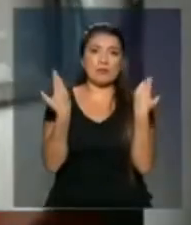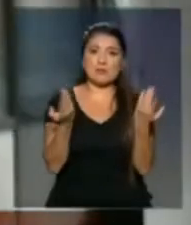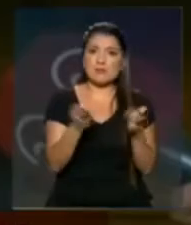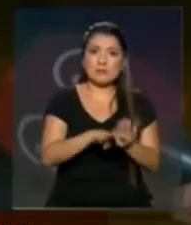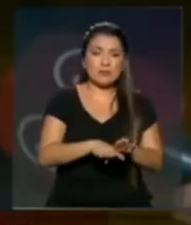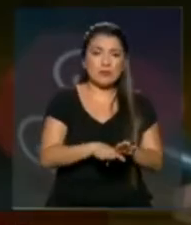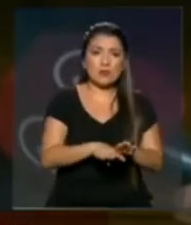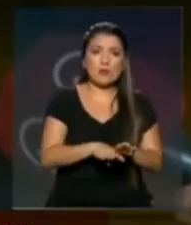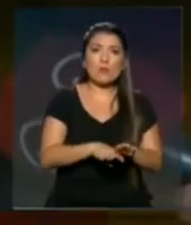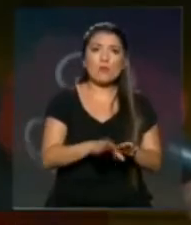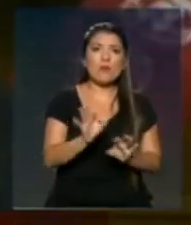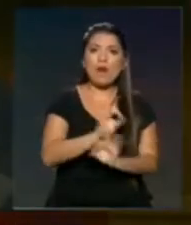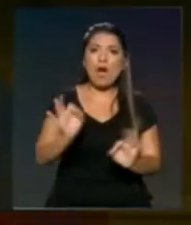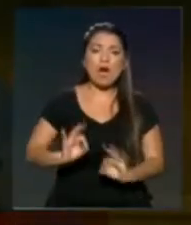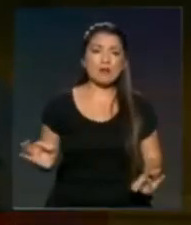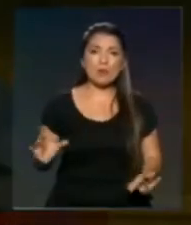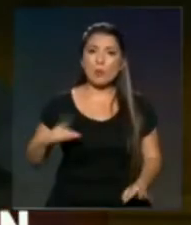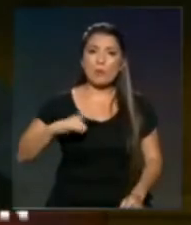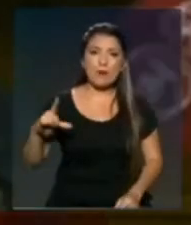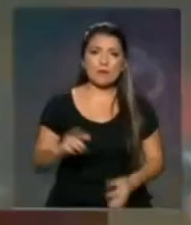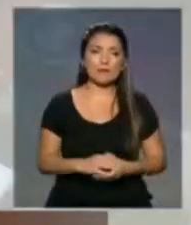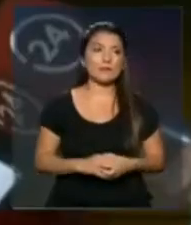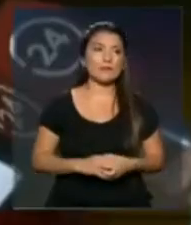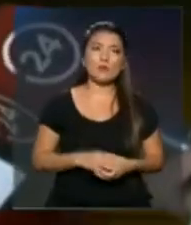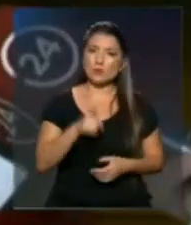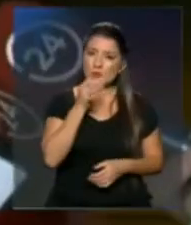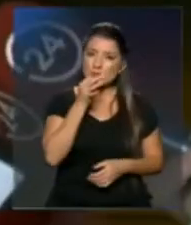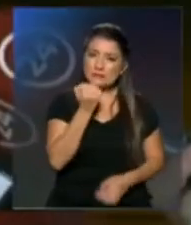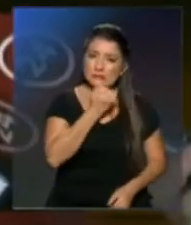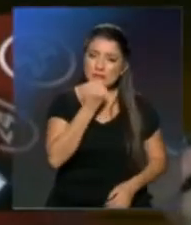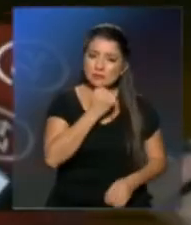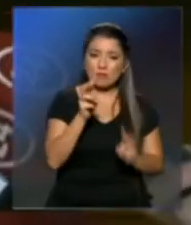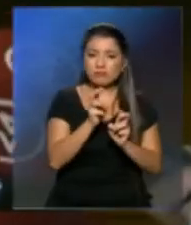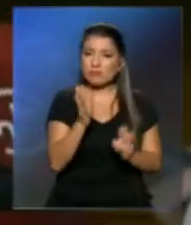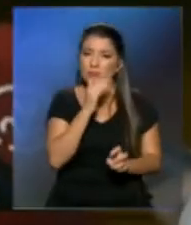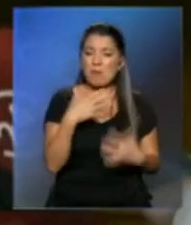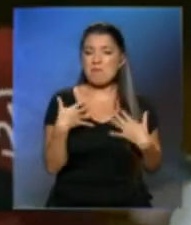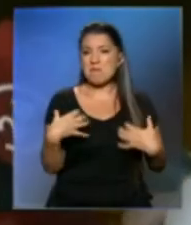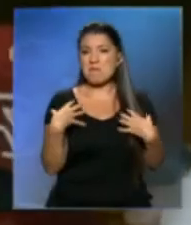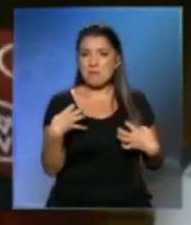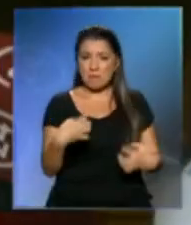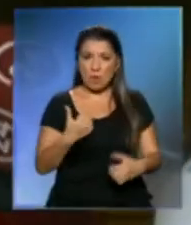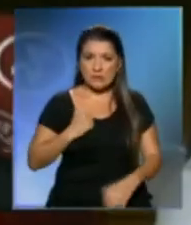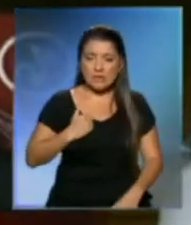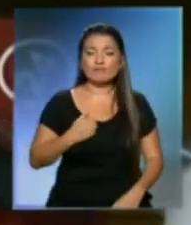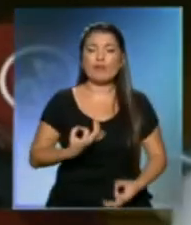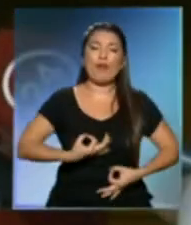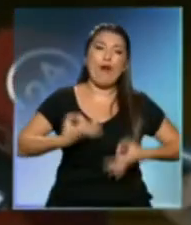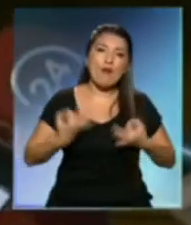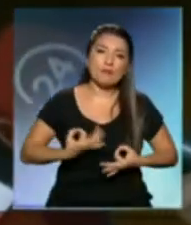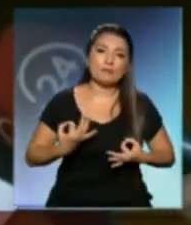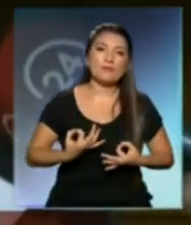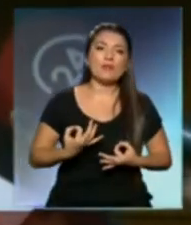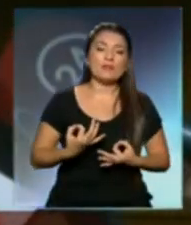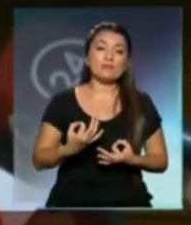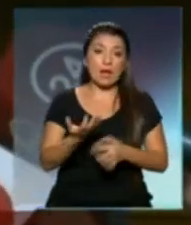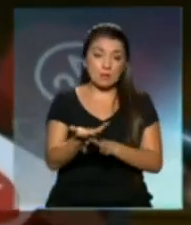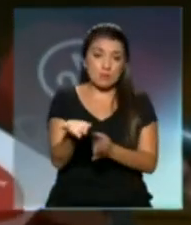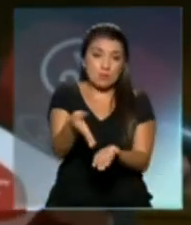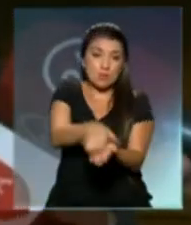poco prolija la investigación policial no absolutamente desaprueba la muerte de hecho efectivamente murió la víctima